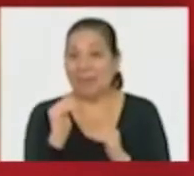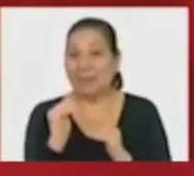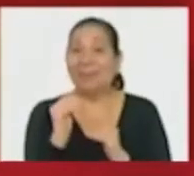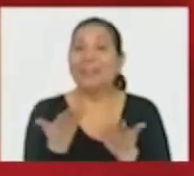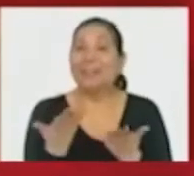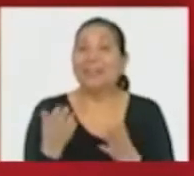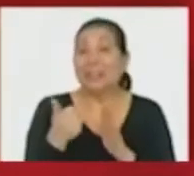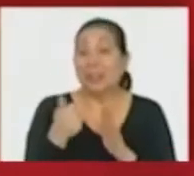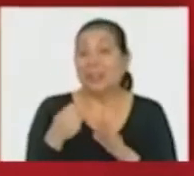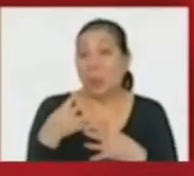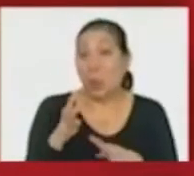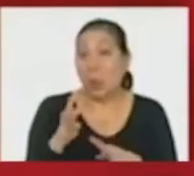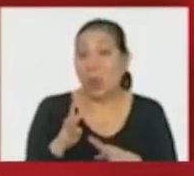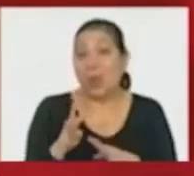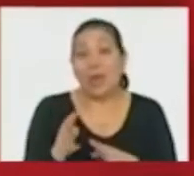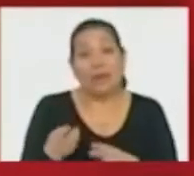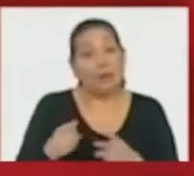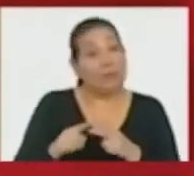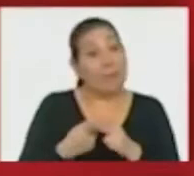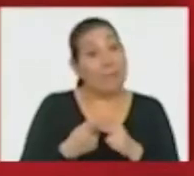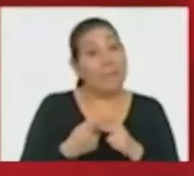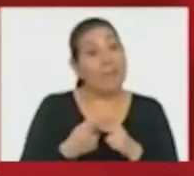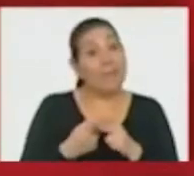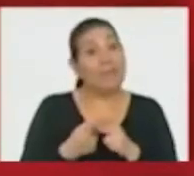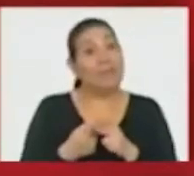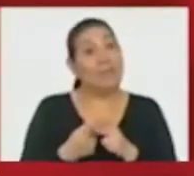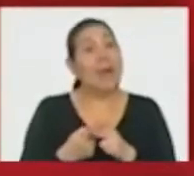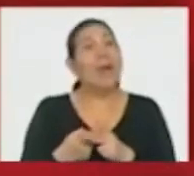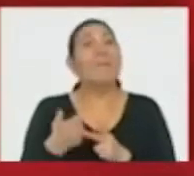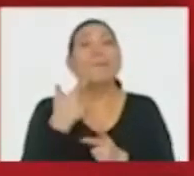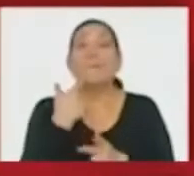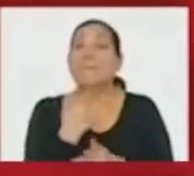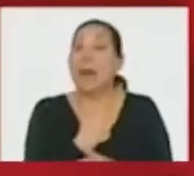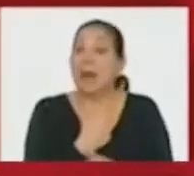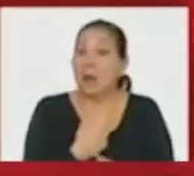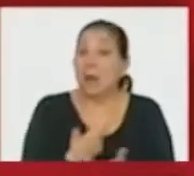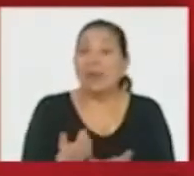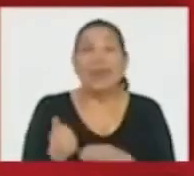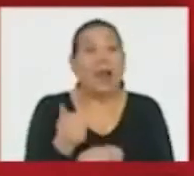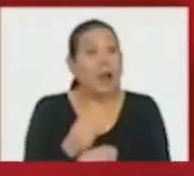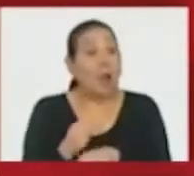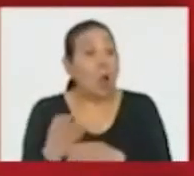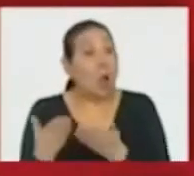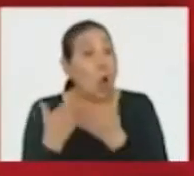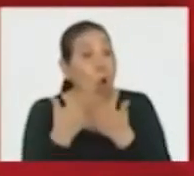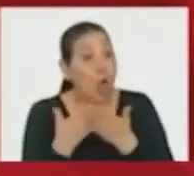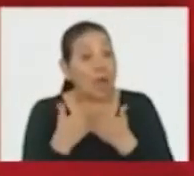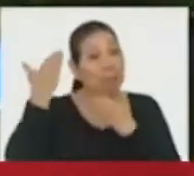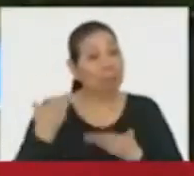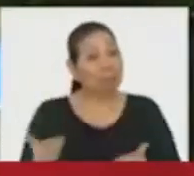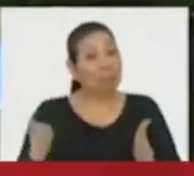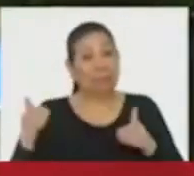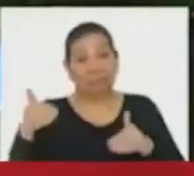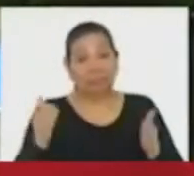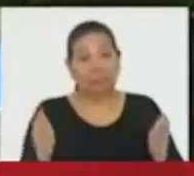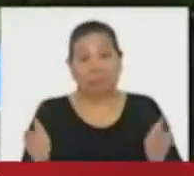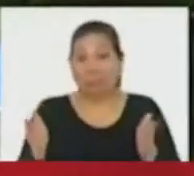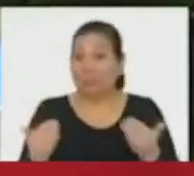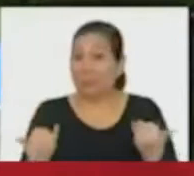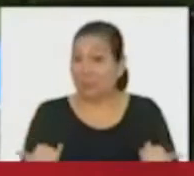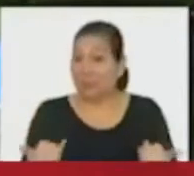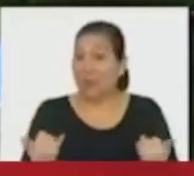el 6 de julio se iniciará la inmunización de los profesores de escuelas rurales tenemos